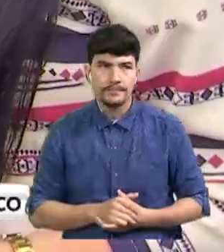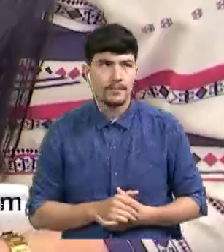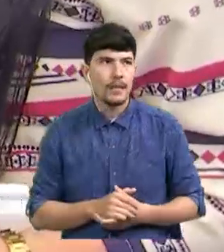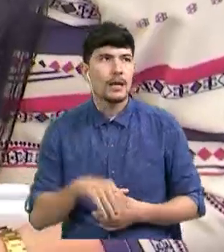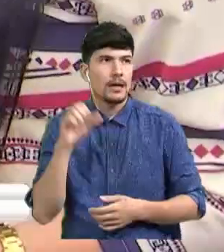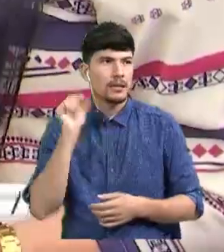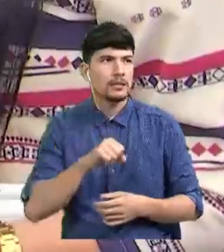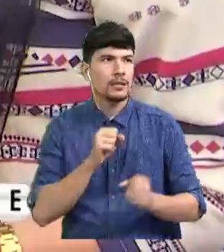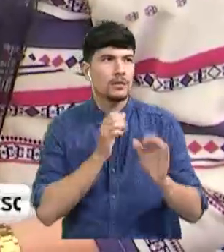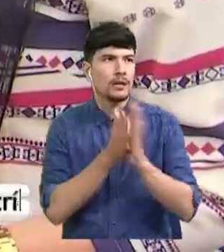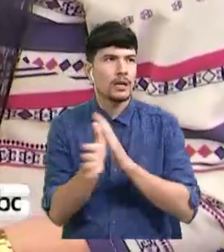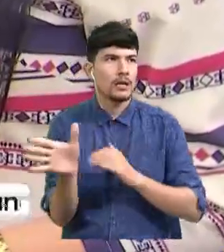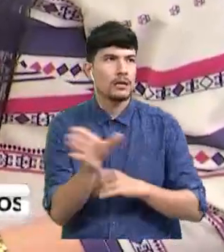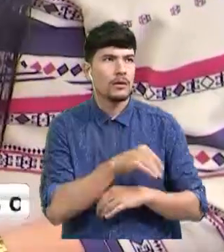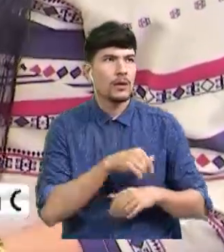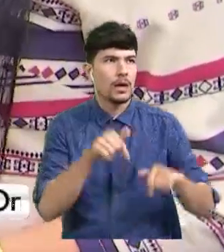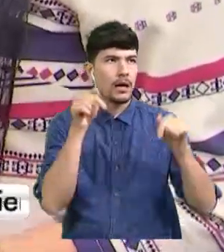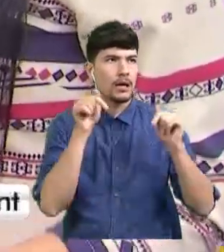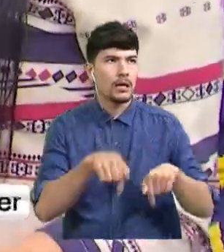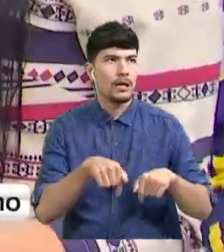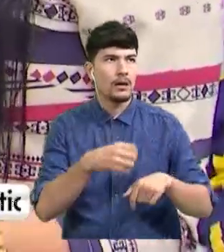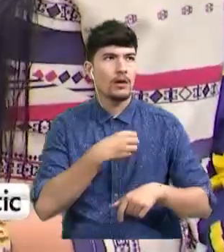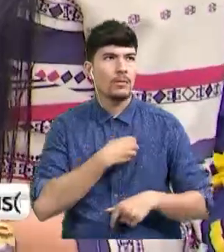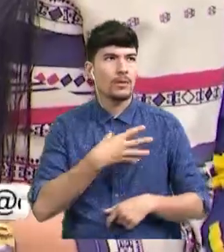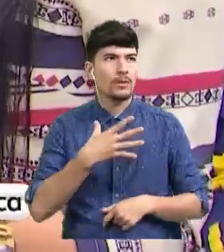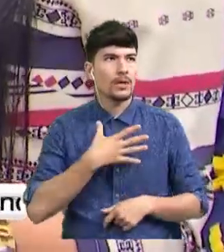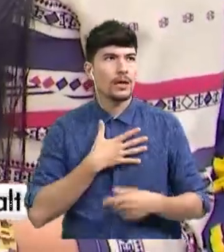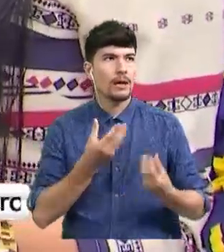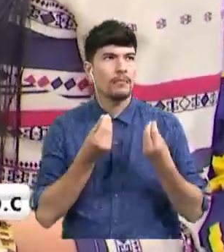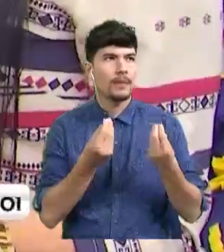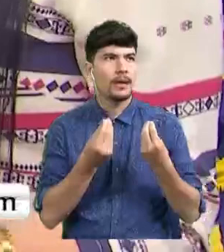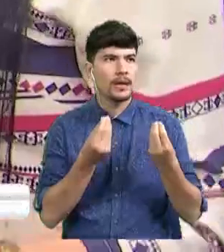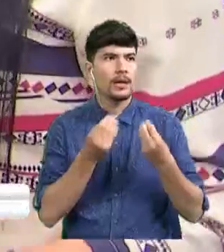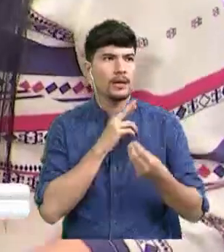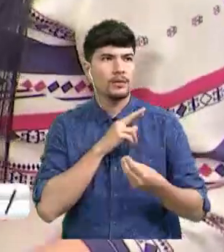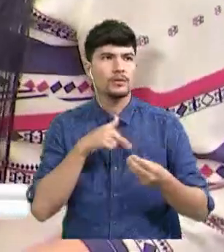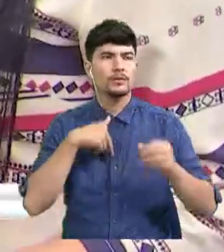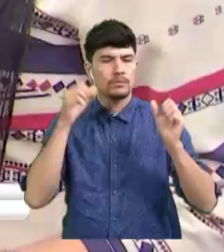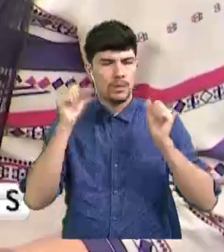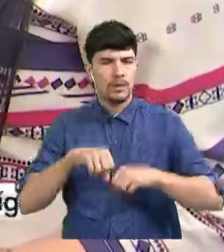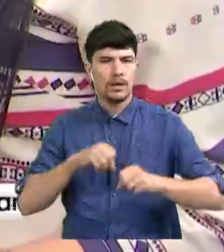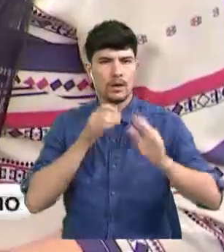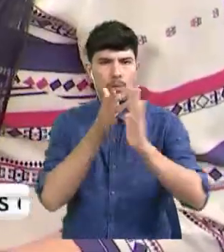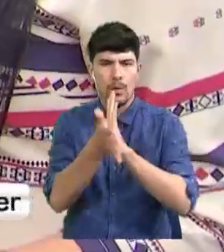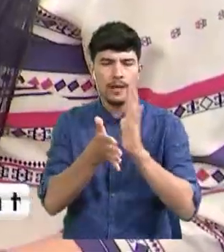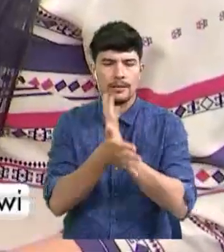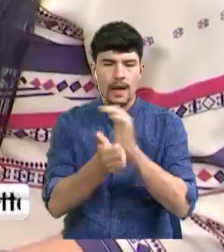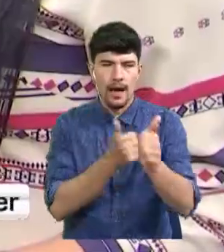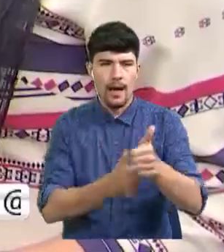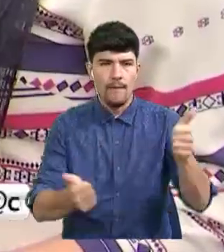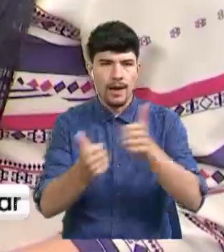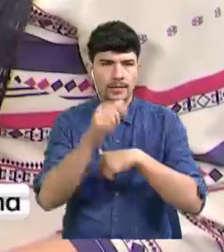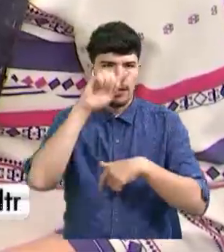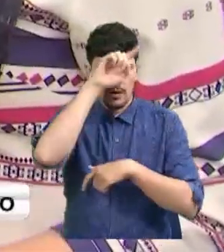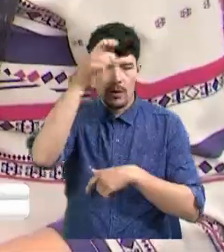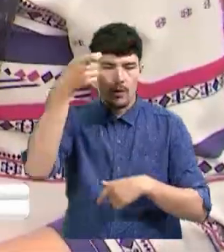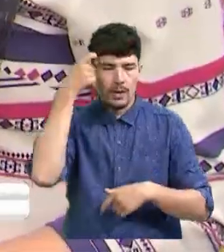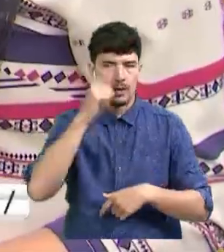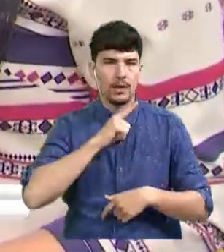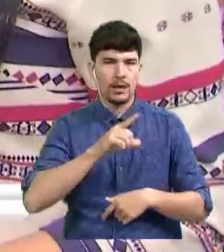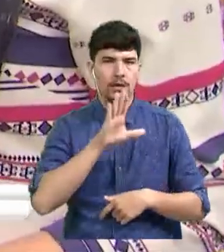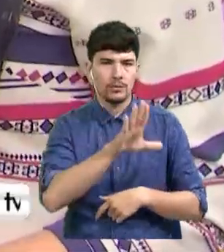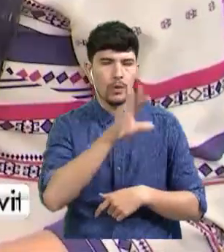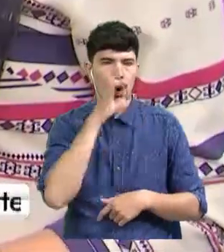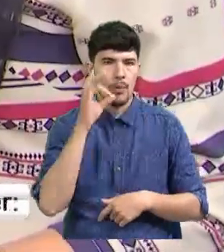la Expedición Santander también ha sido una oportunidad para hacer una rendición de cuentas de los avances de la gobernación en cabeza del doctor